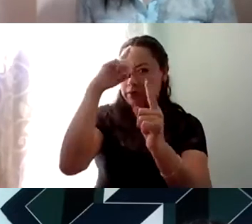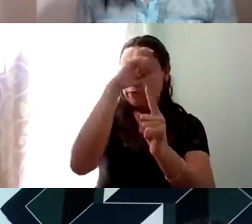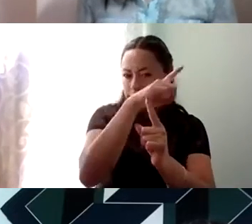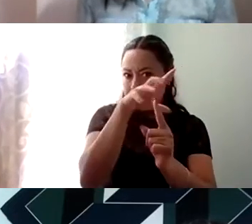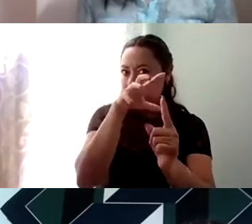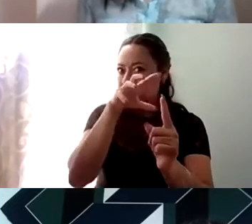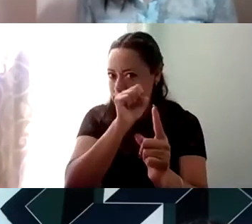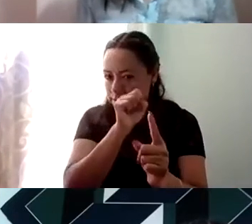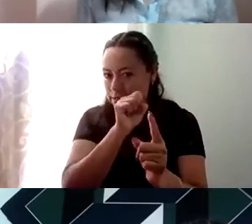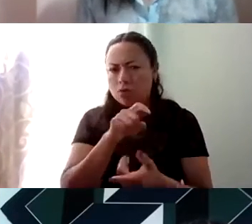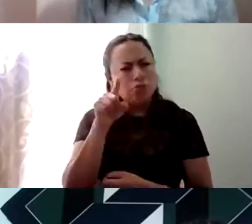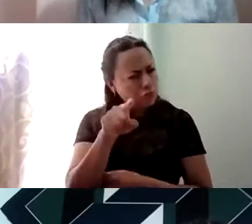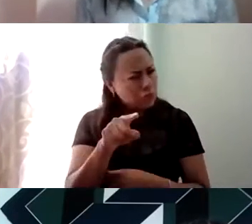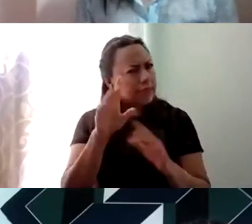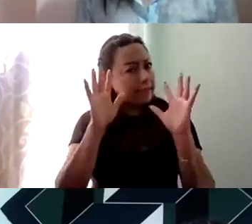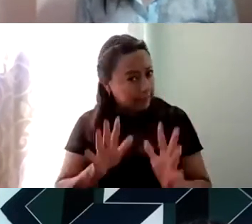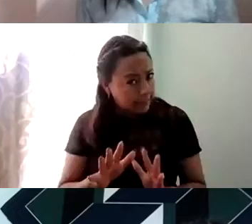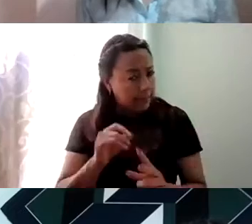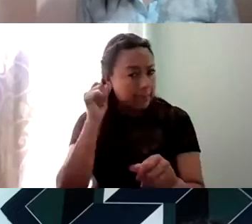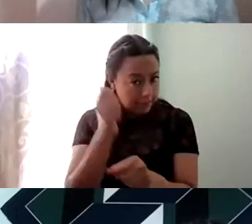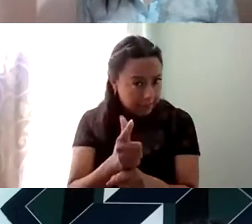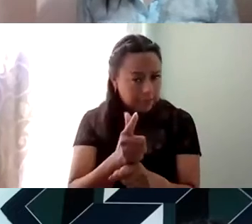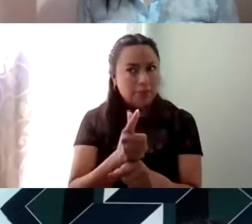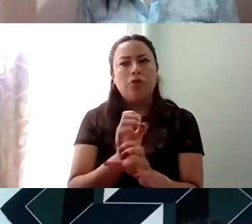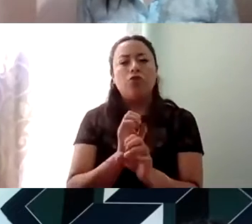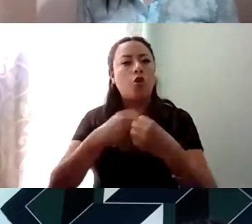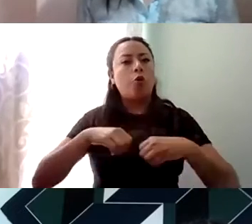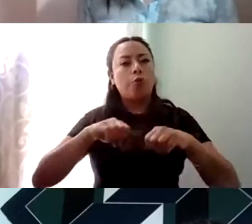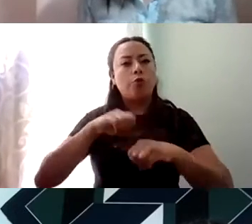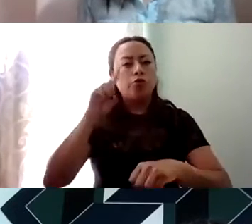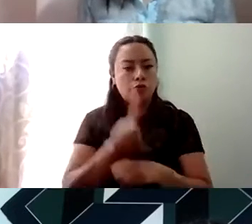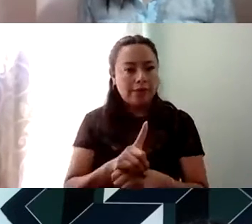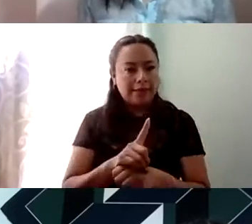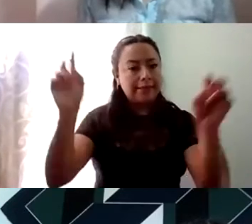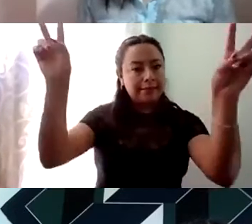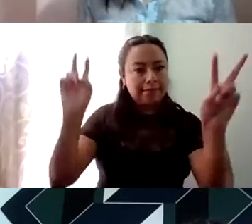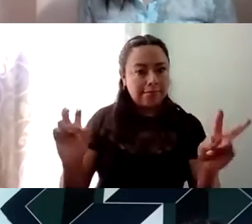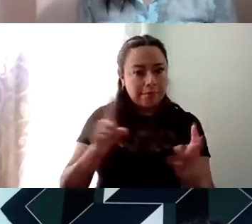ha identificado oportunidades en materia de derechos humanos